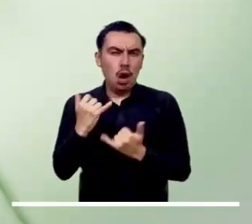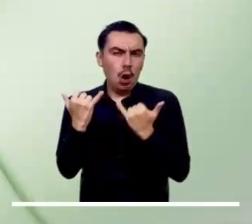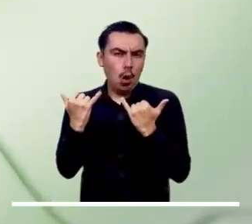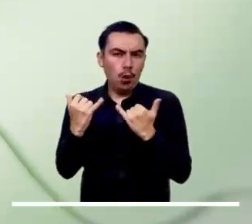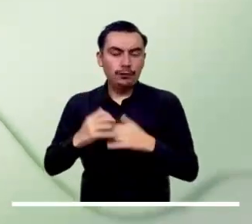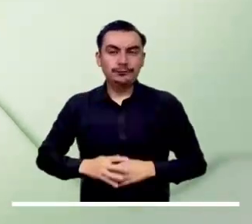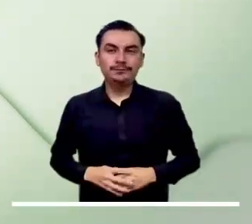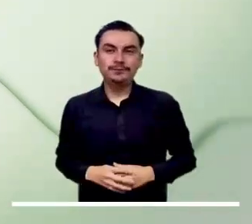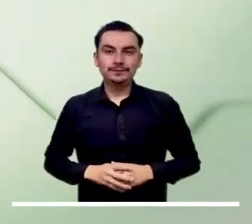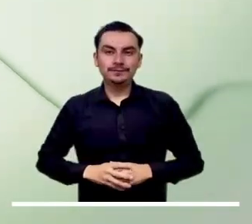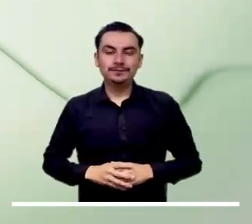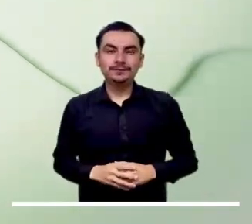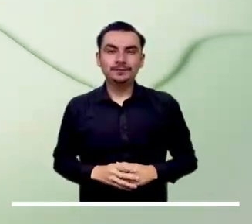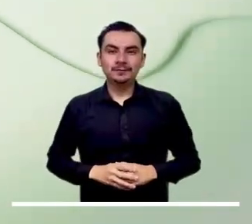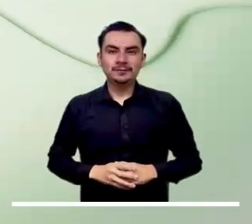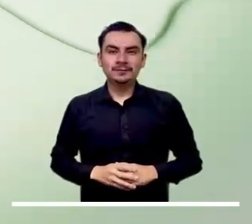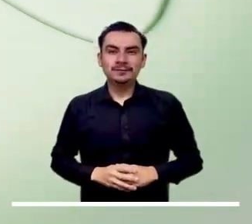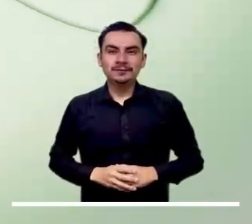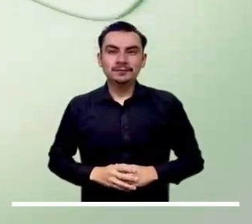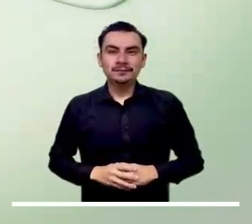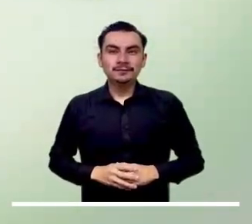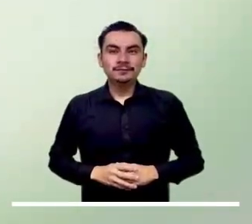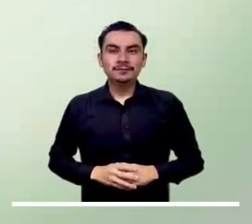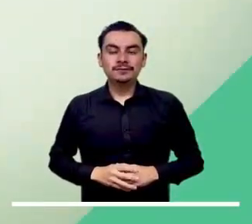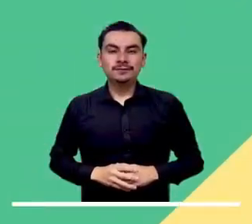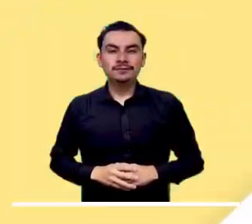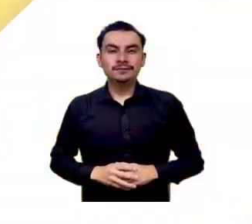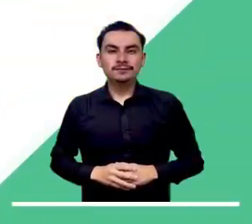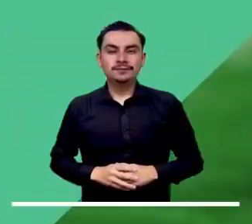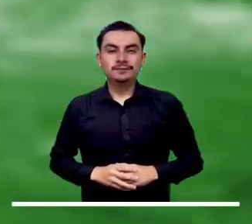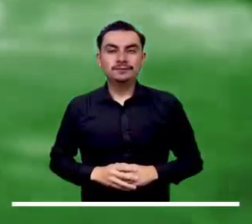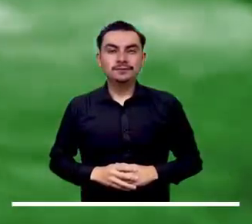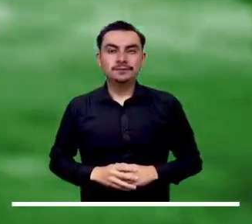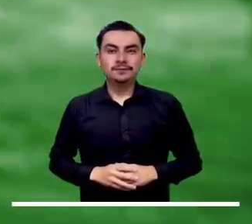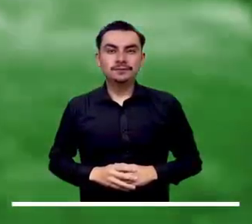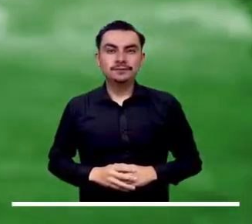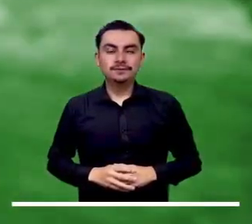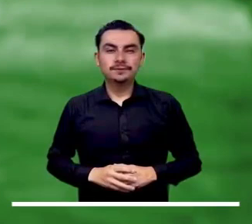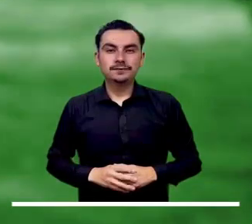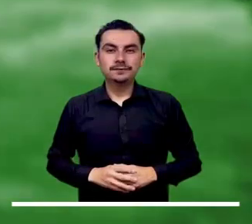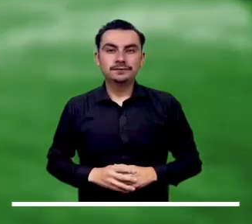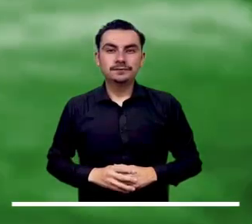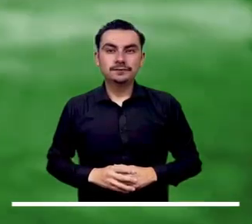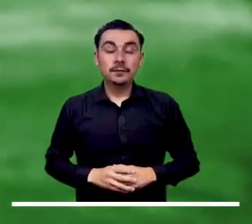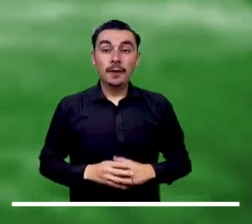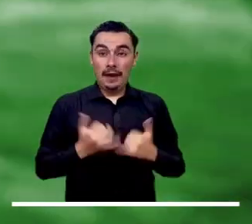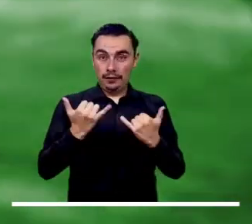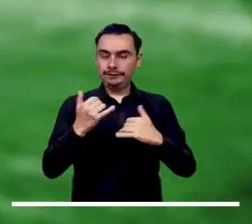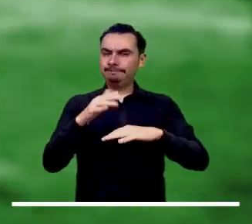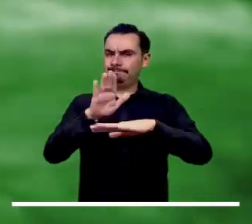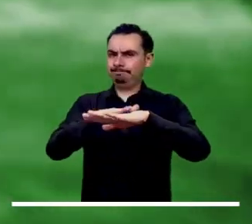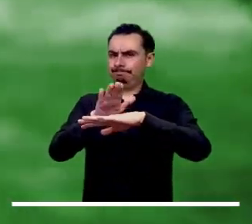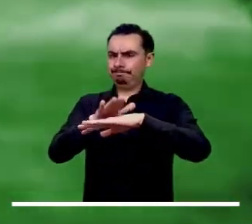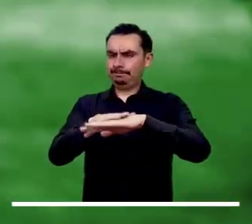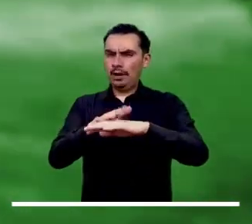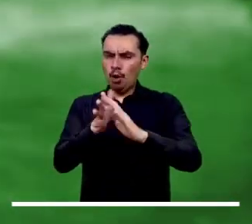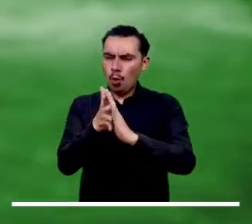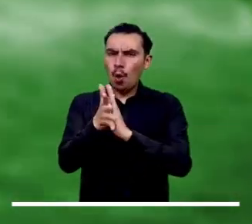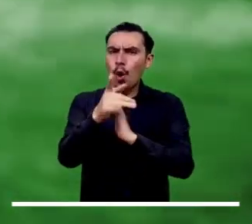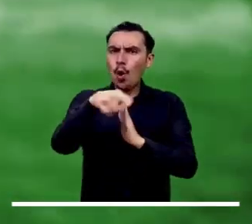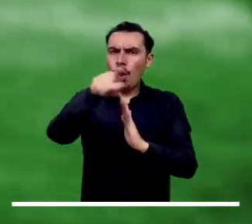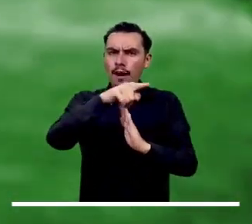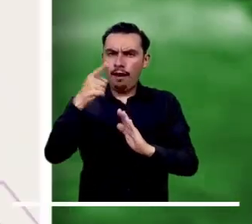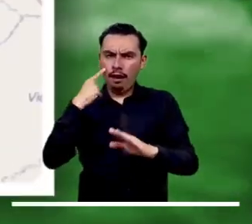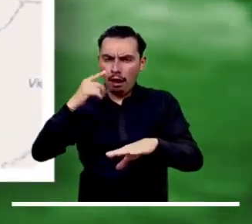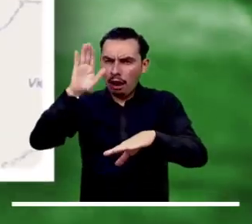ciudad, especialmente en las primeras horas de la mañana. En este apartado, los invitamos a conocer las alertas activas